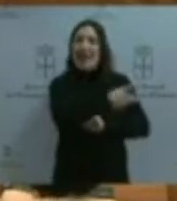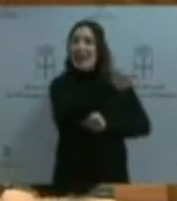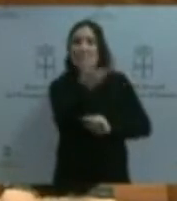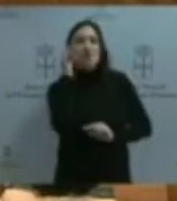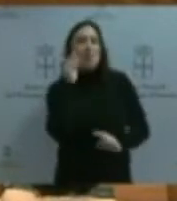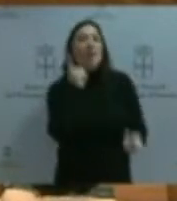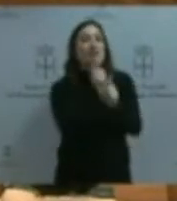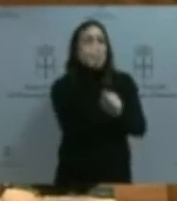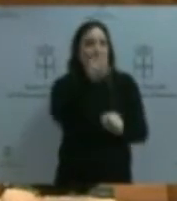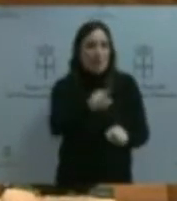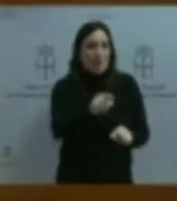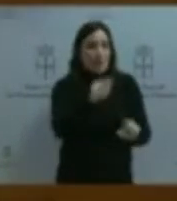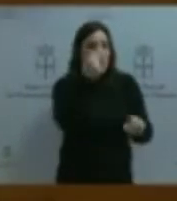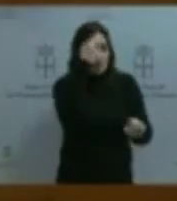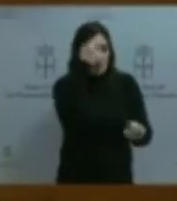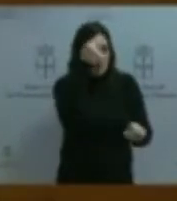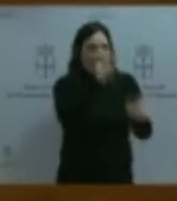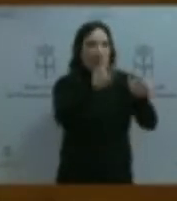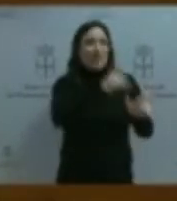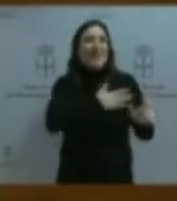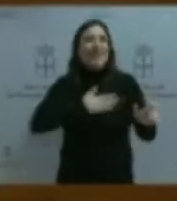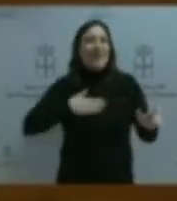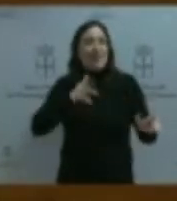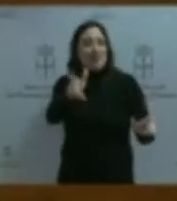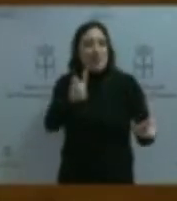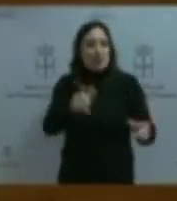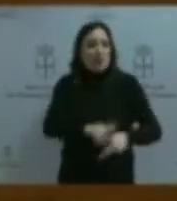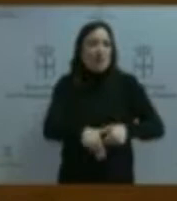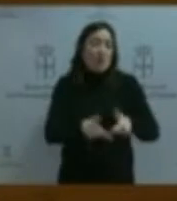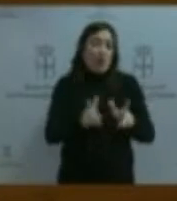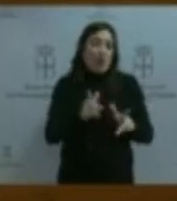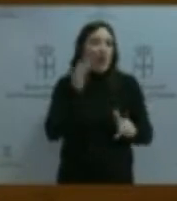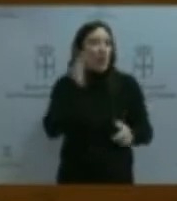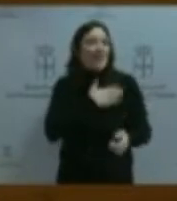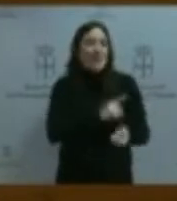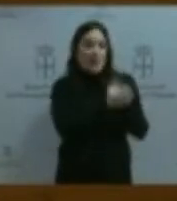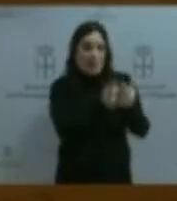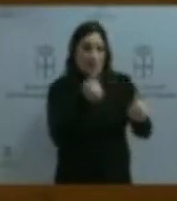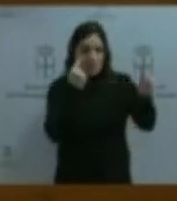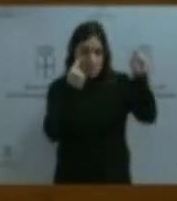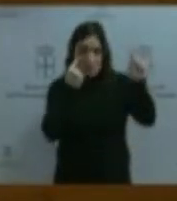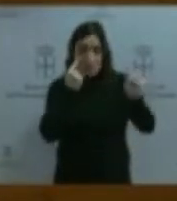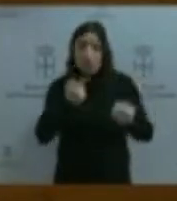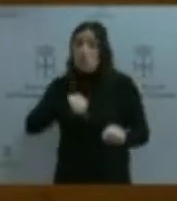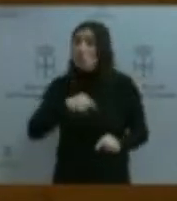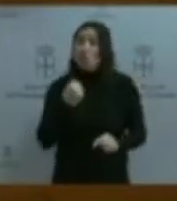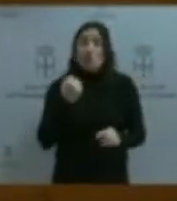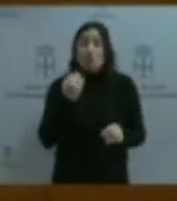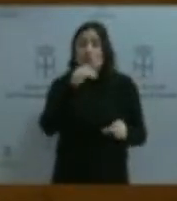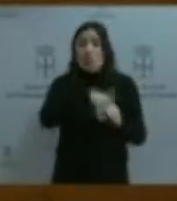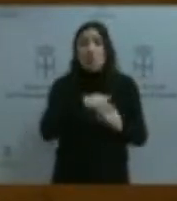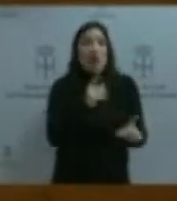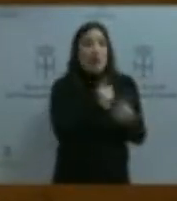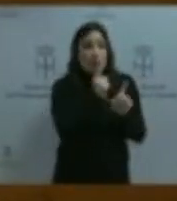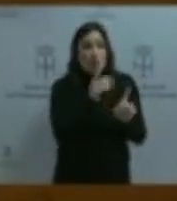Bien, vamos a votar en contra de esta propuesta y le adelanto que vamos a votar en contra no porque no estemos de acuerdo con el espíritu de la propuesta, pero creemos que hay una